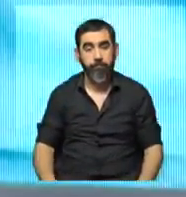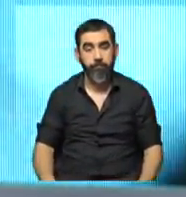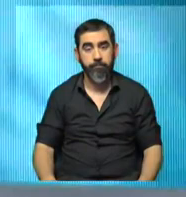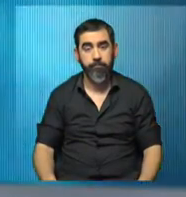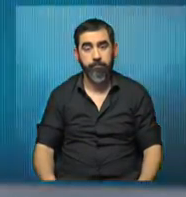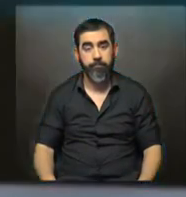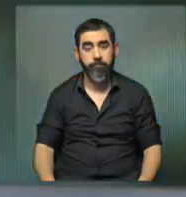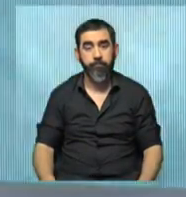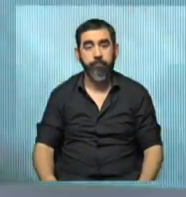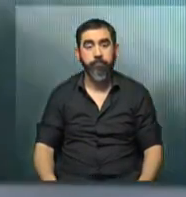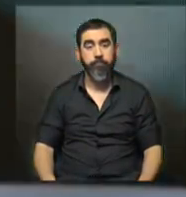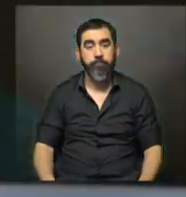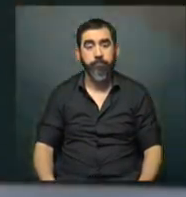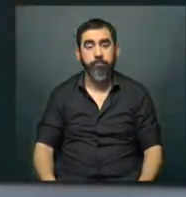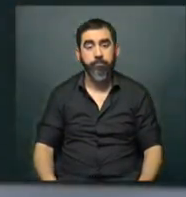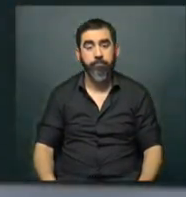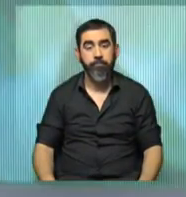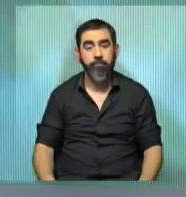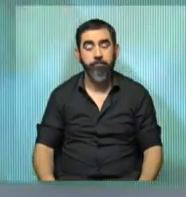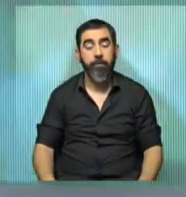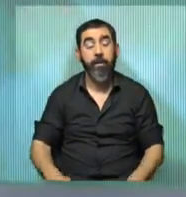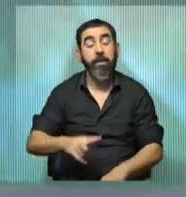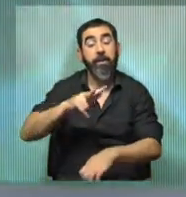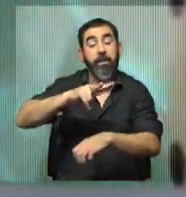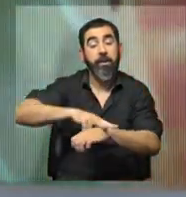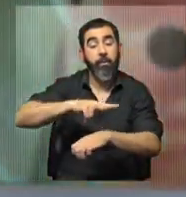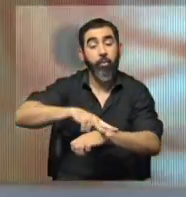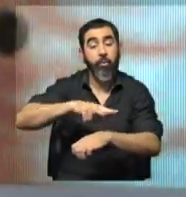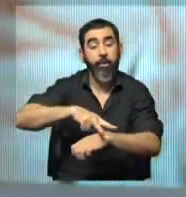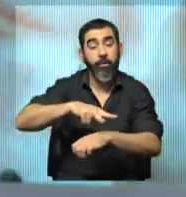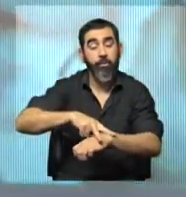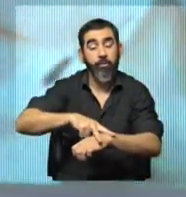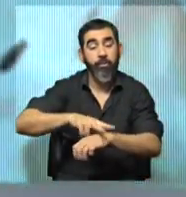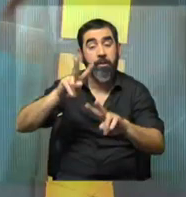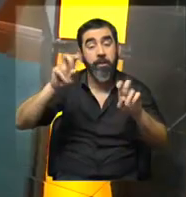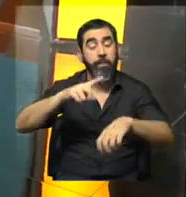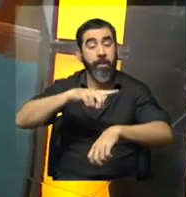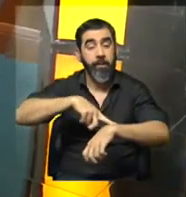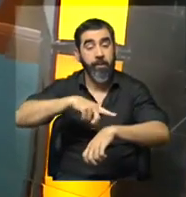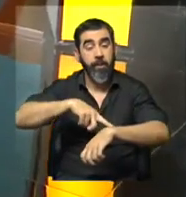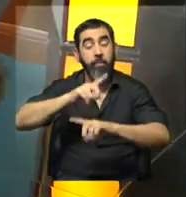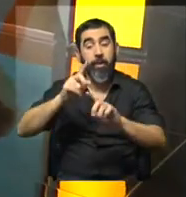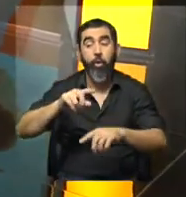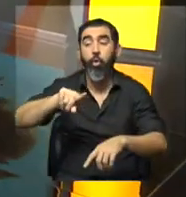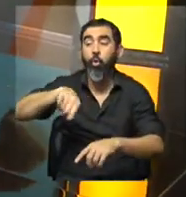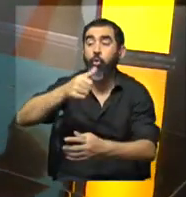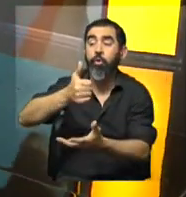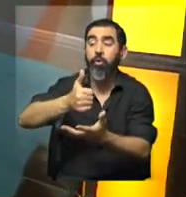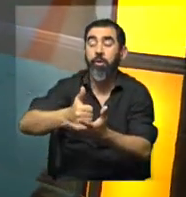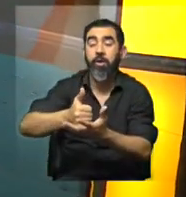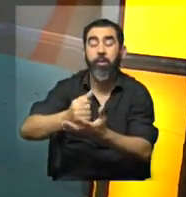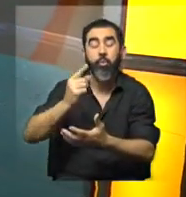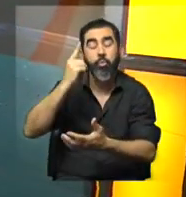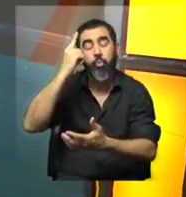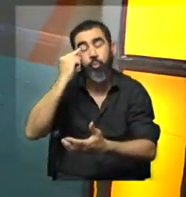claro que hay las recomendaciones del tiempo y ahora también ubicación del sueño